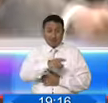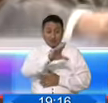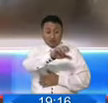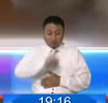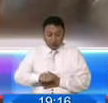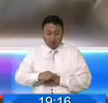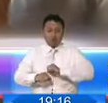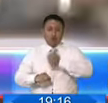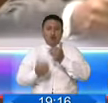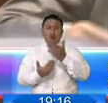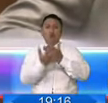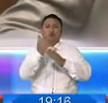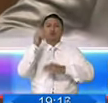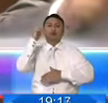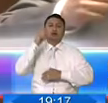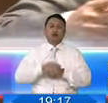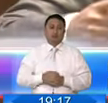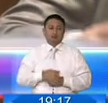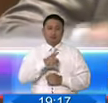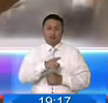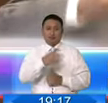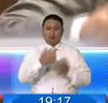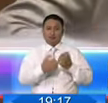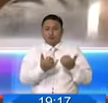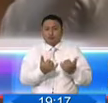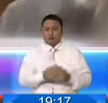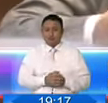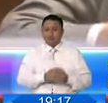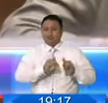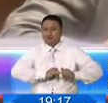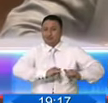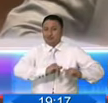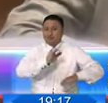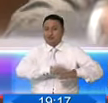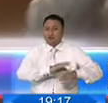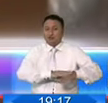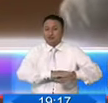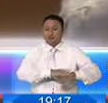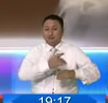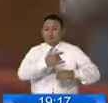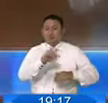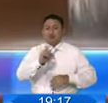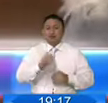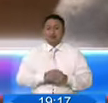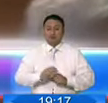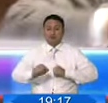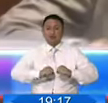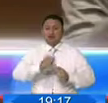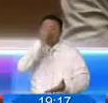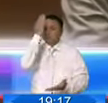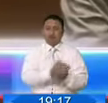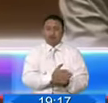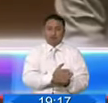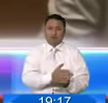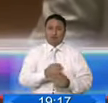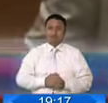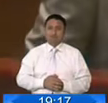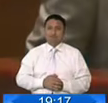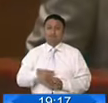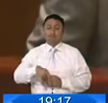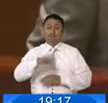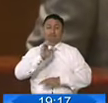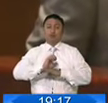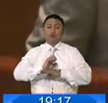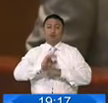seguiremos en el mismo problema mientras no haya o existan acciones definitivas y puntuales del país